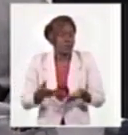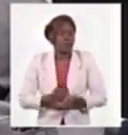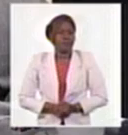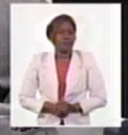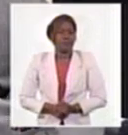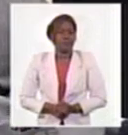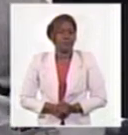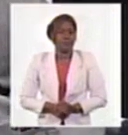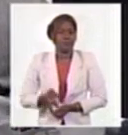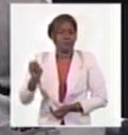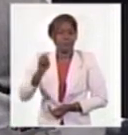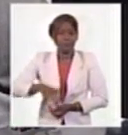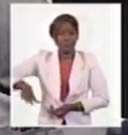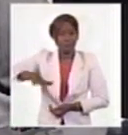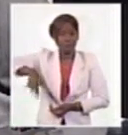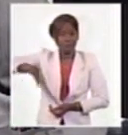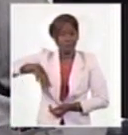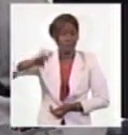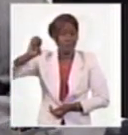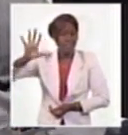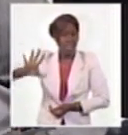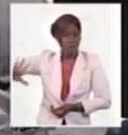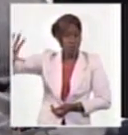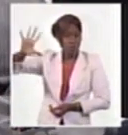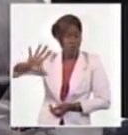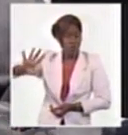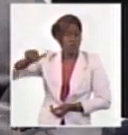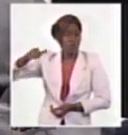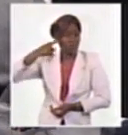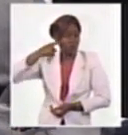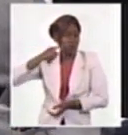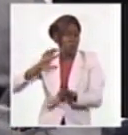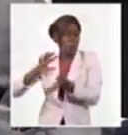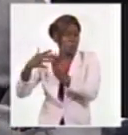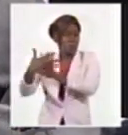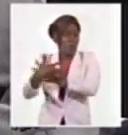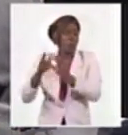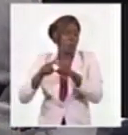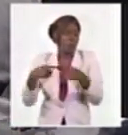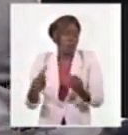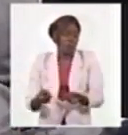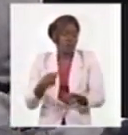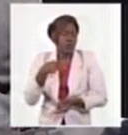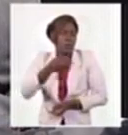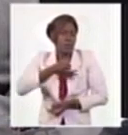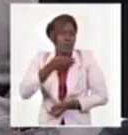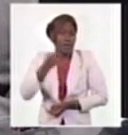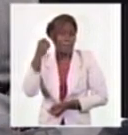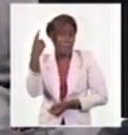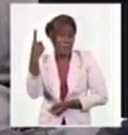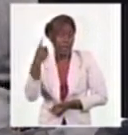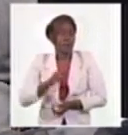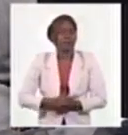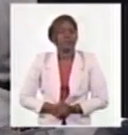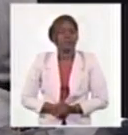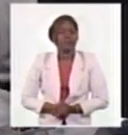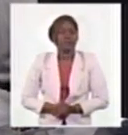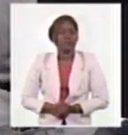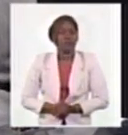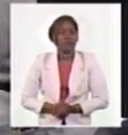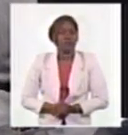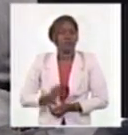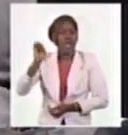estado complicando. Se ha estado complicando en dos sentidos. Primero, el protagonismo de la Unión